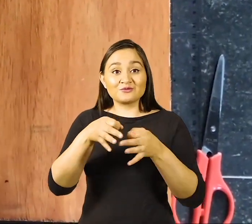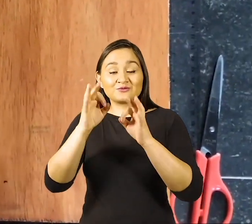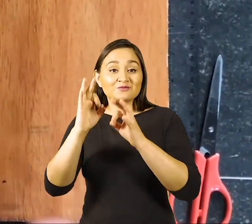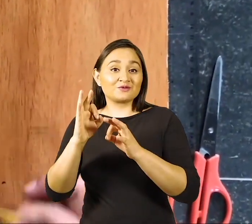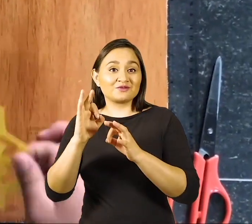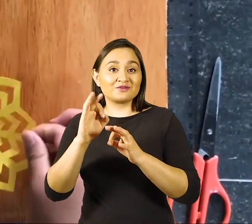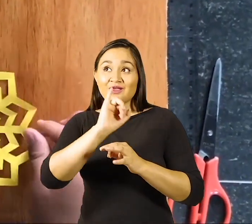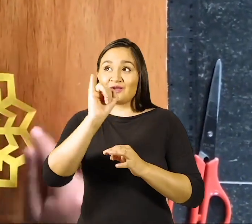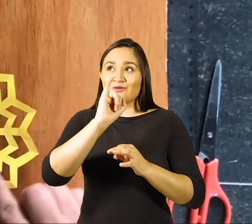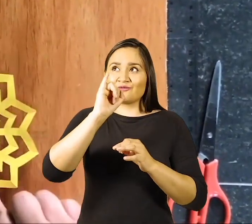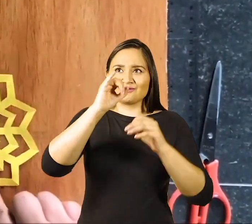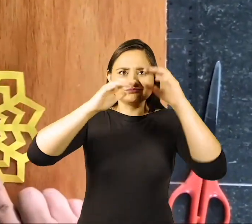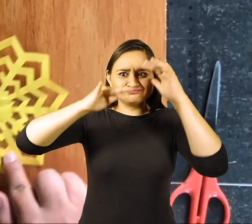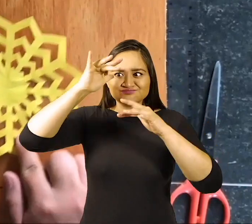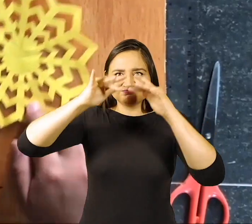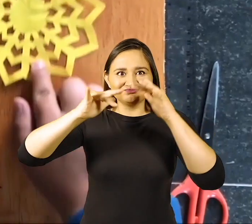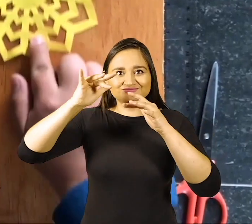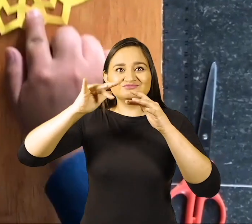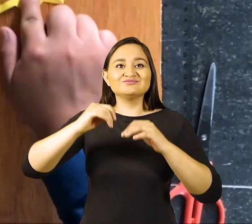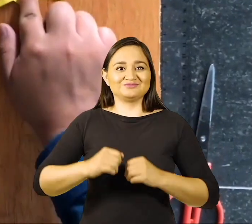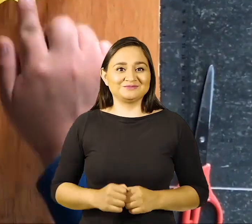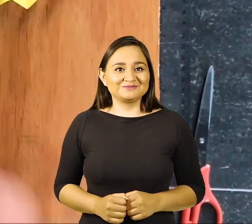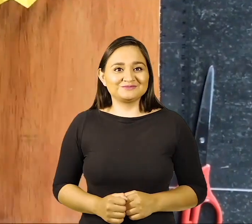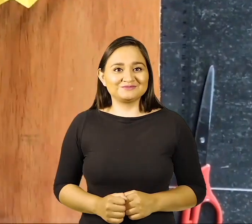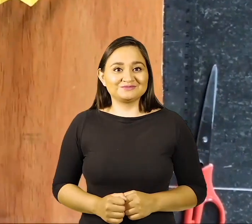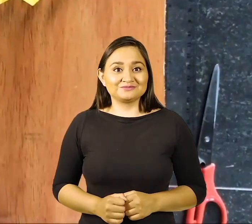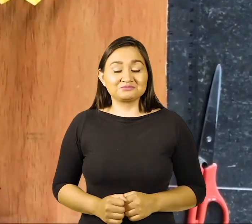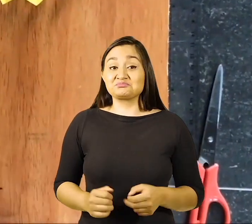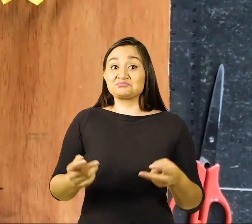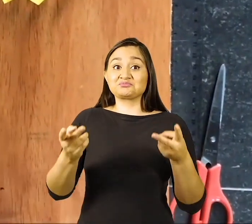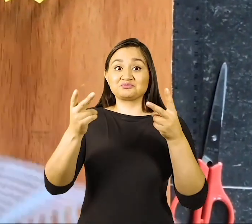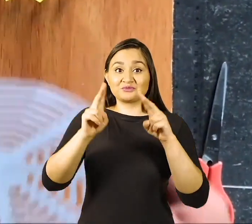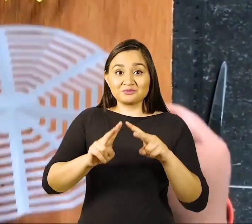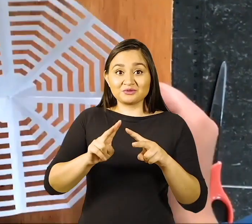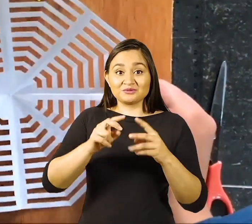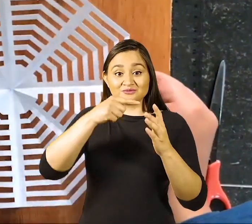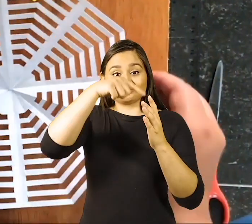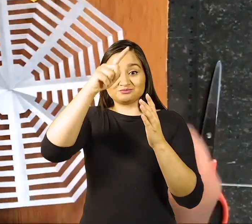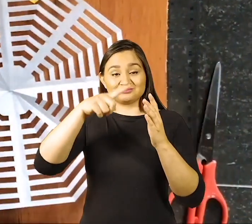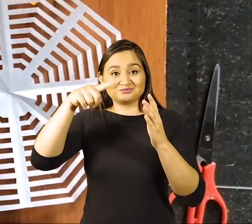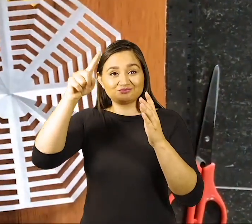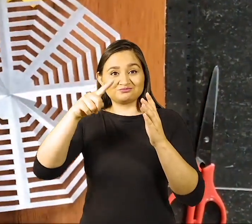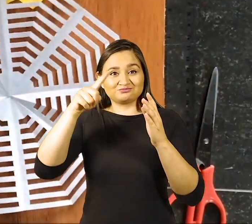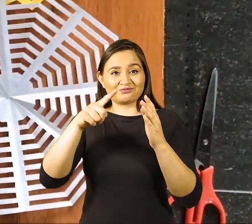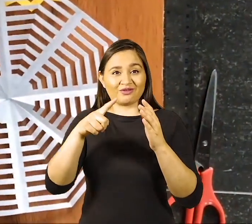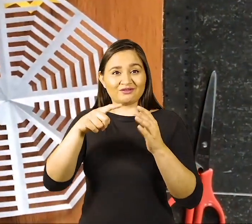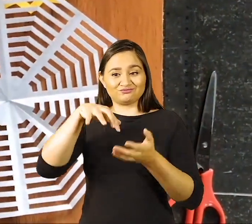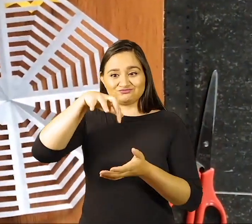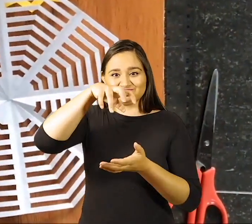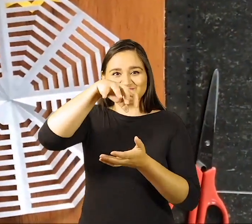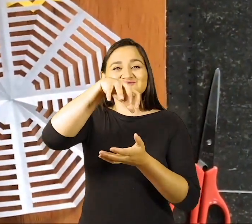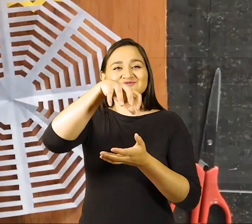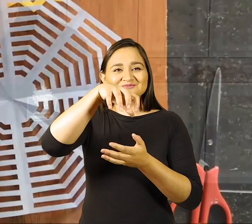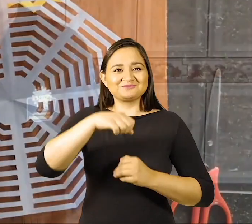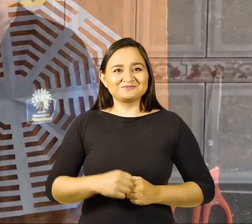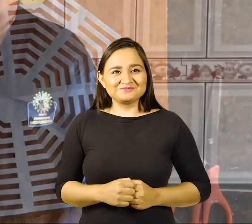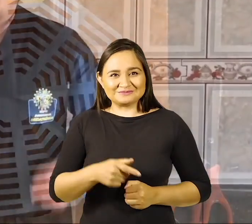una forma tipo copo de nieve o incluso una forma tipo